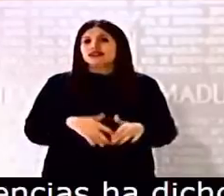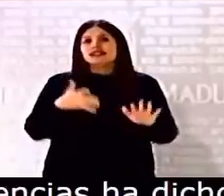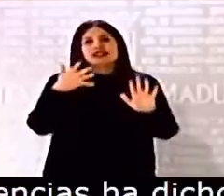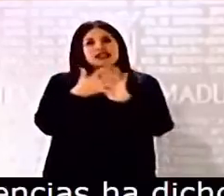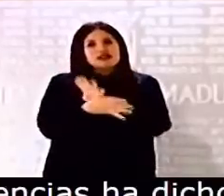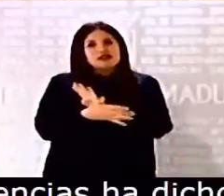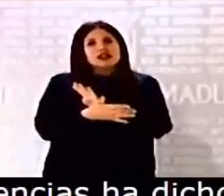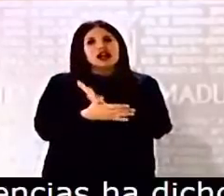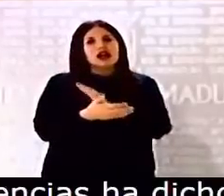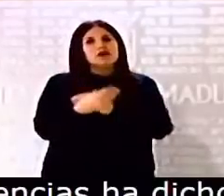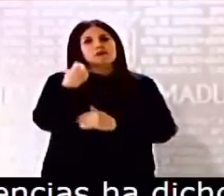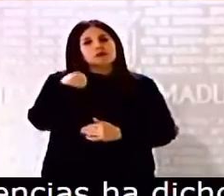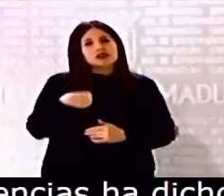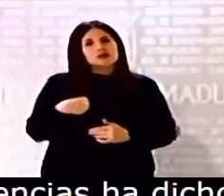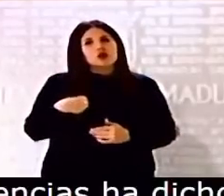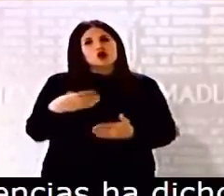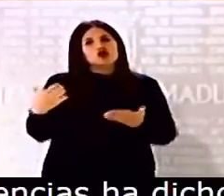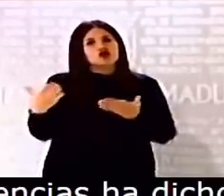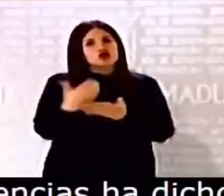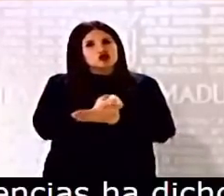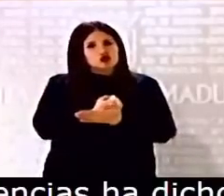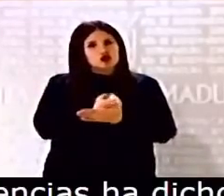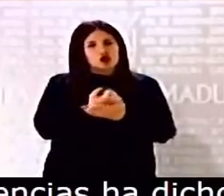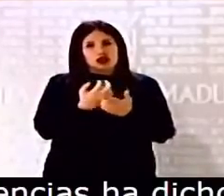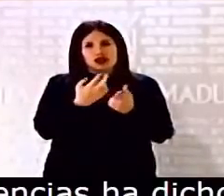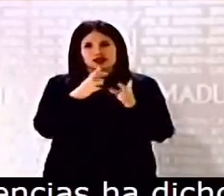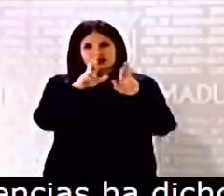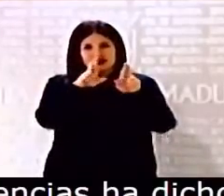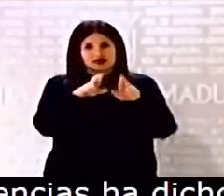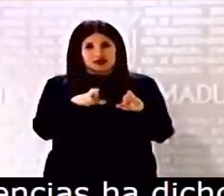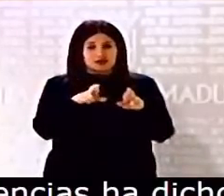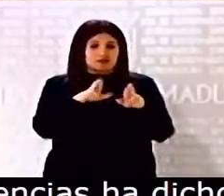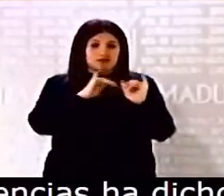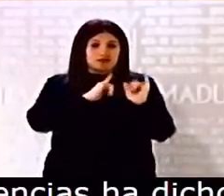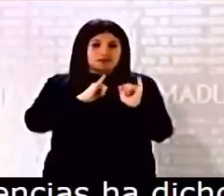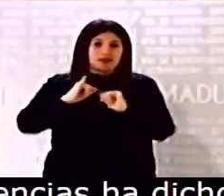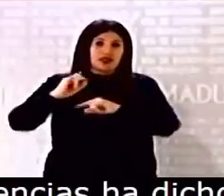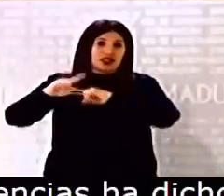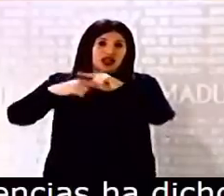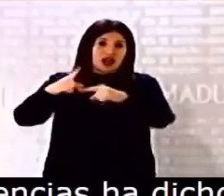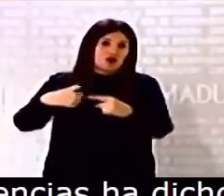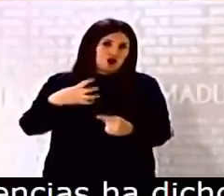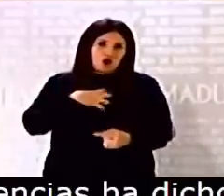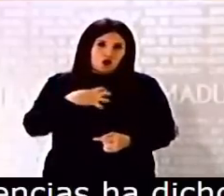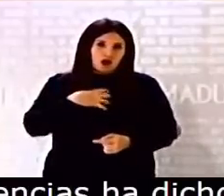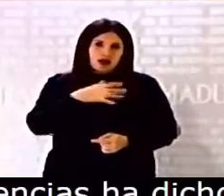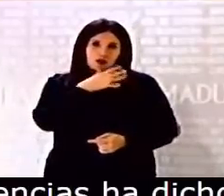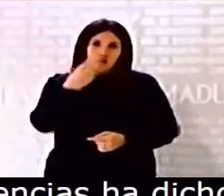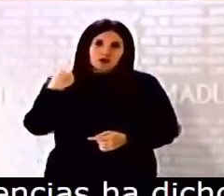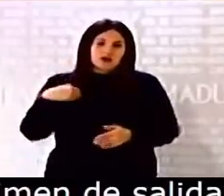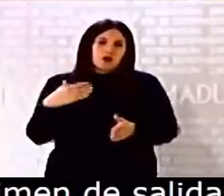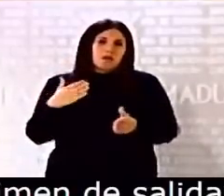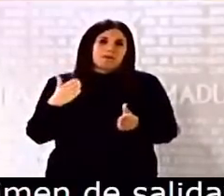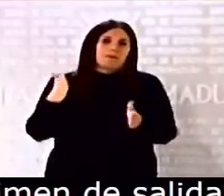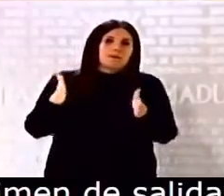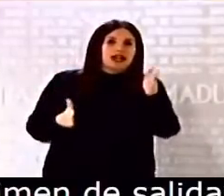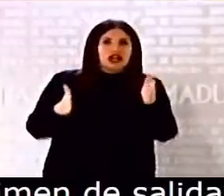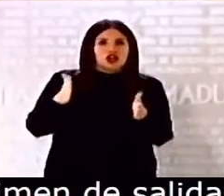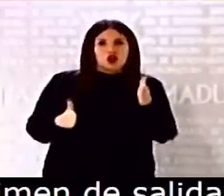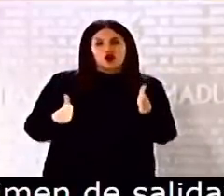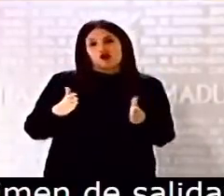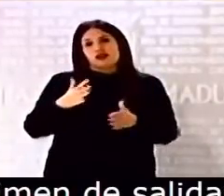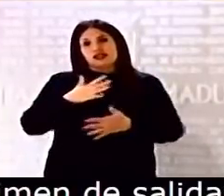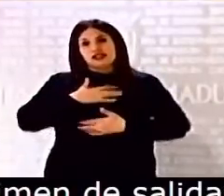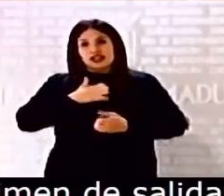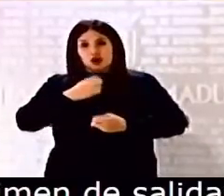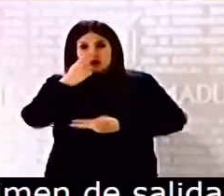todas aún a ese régimen de salidas de paseos diarios, porque entiendo todavía todas no han cumplido ese periodo que Salud Pública determinaba